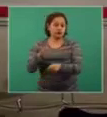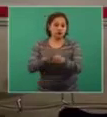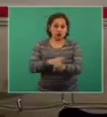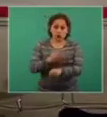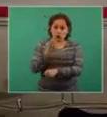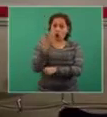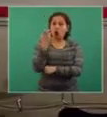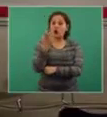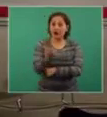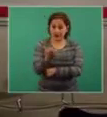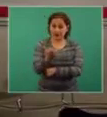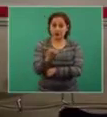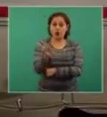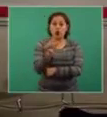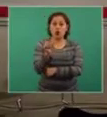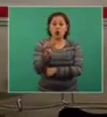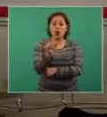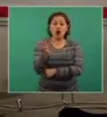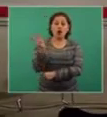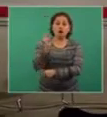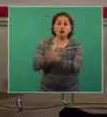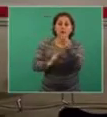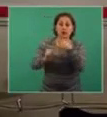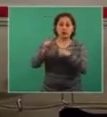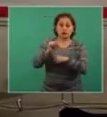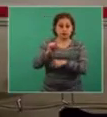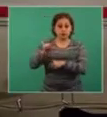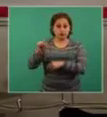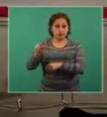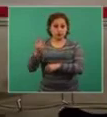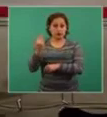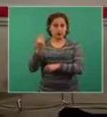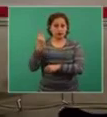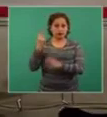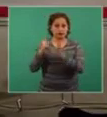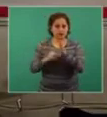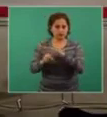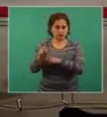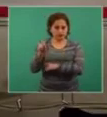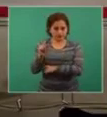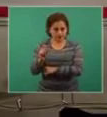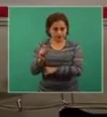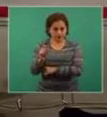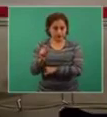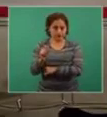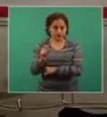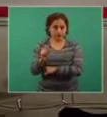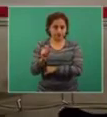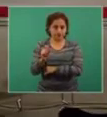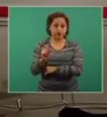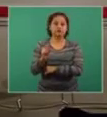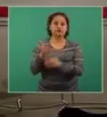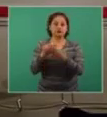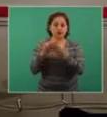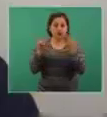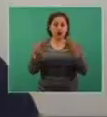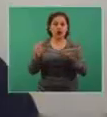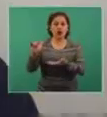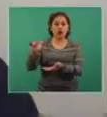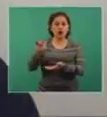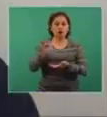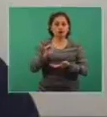pocas dosis que empezaron a llegar en fines del año pasado, se ha tenido un incremento un poco más importante